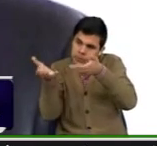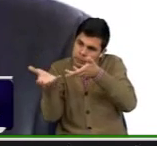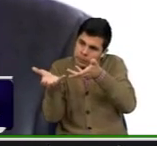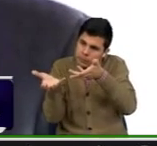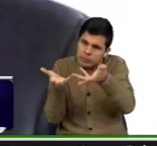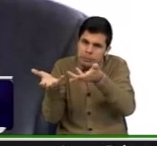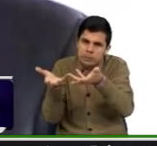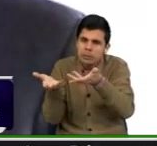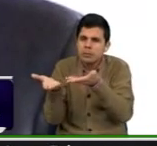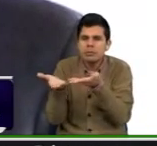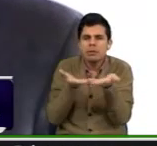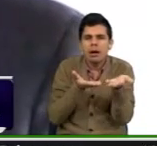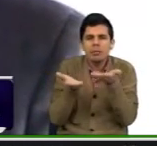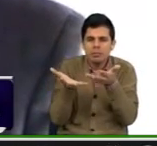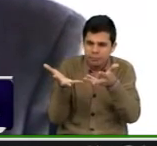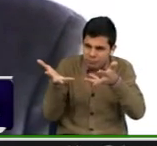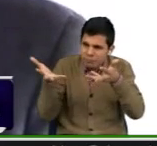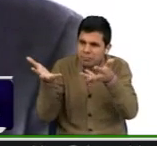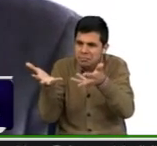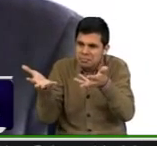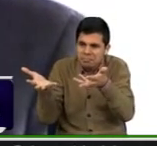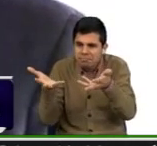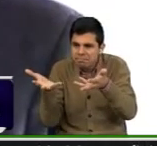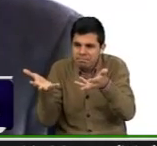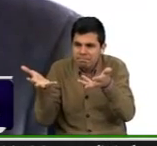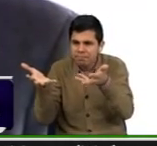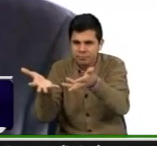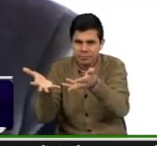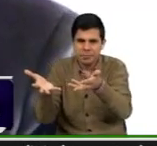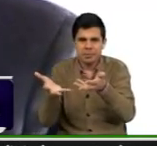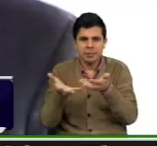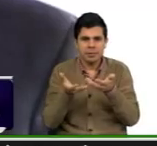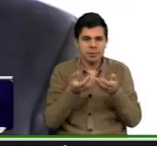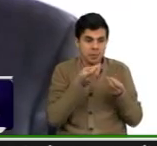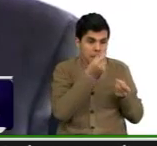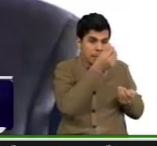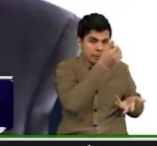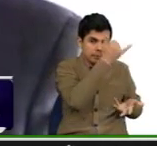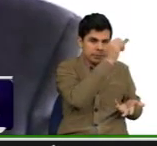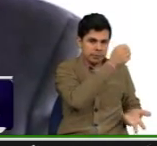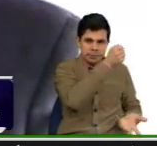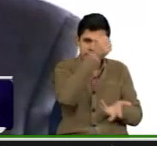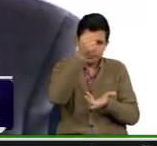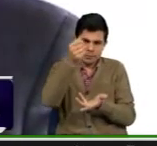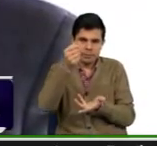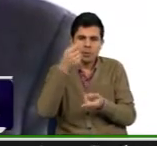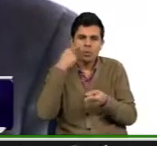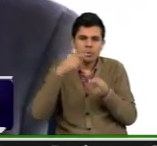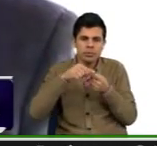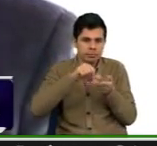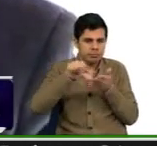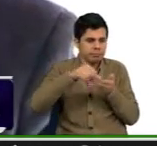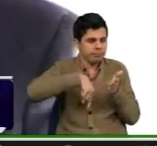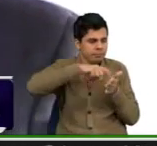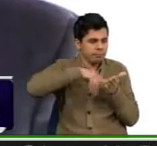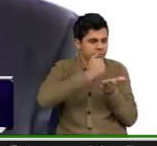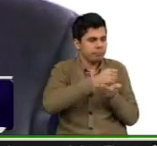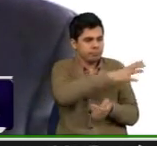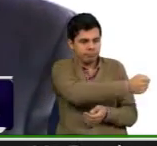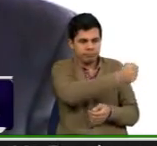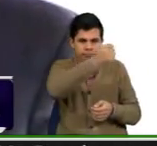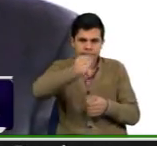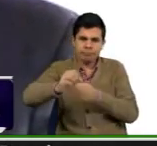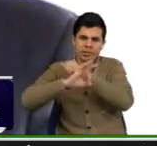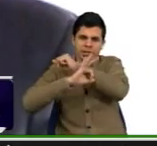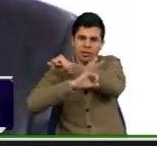de la Asesoría Local de Salud y lo que buscamos es contratar a unos especialistas, psicólogos en esta área para atacar directamente